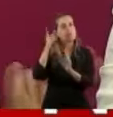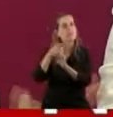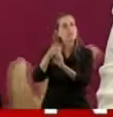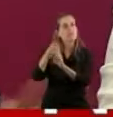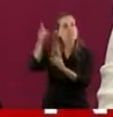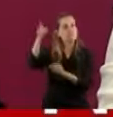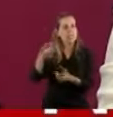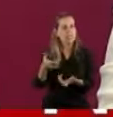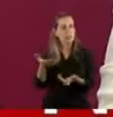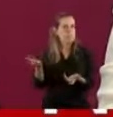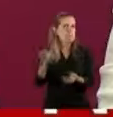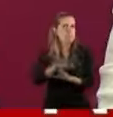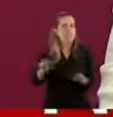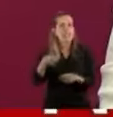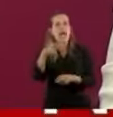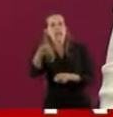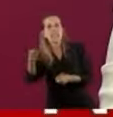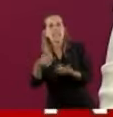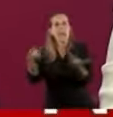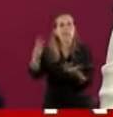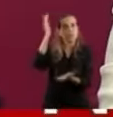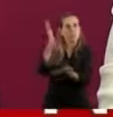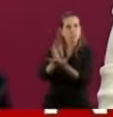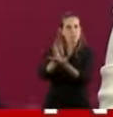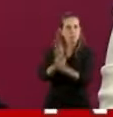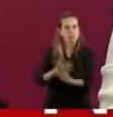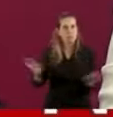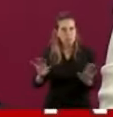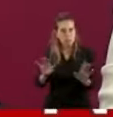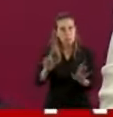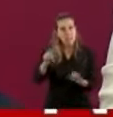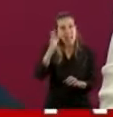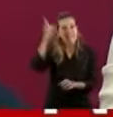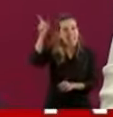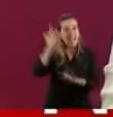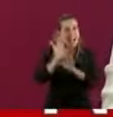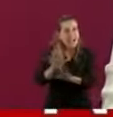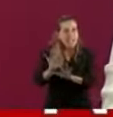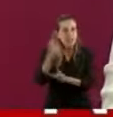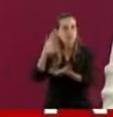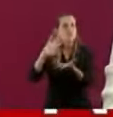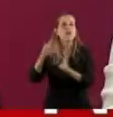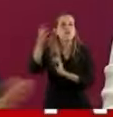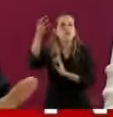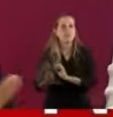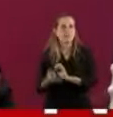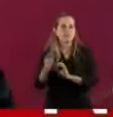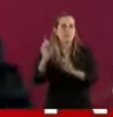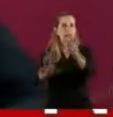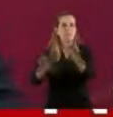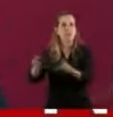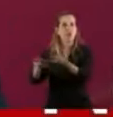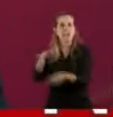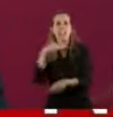ilícita más allá del delito que puedas haber cometido y pagás por los delitos que cometió tu organización. Es la única manera de aislar de la sociedad de esos